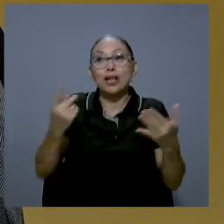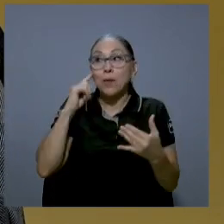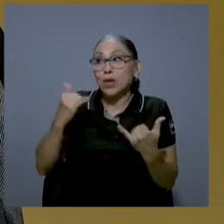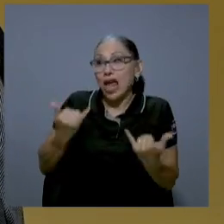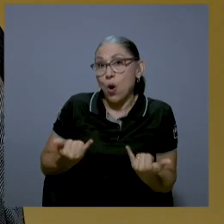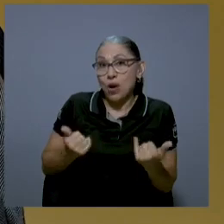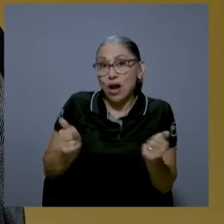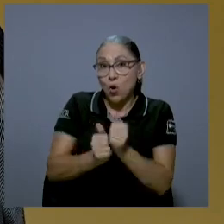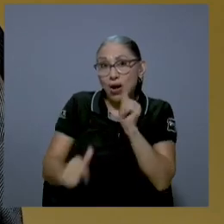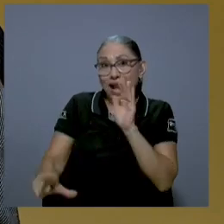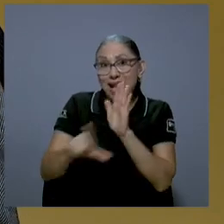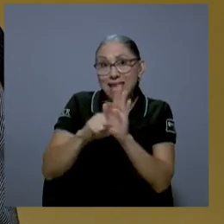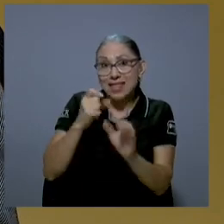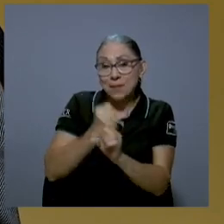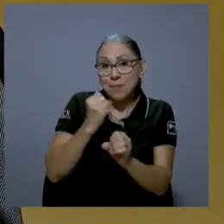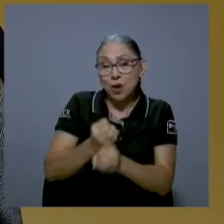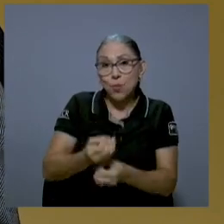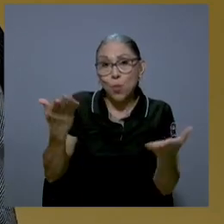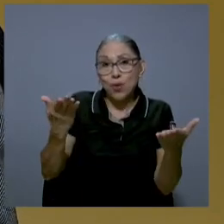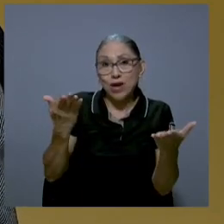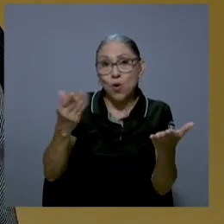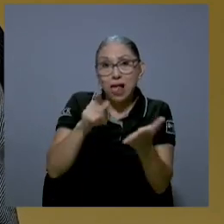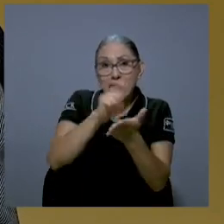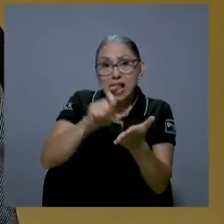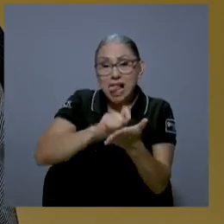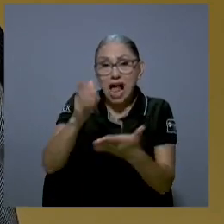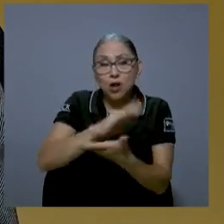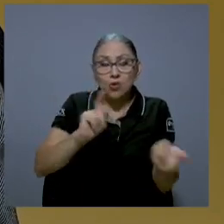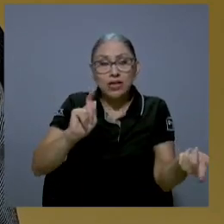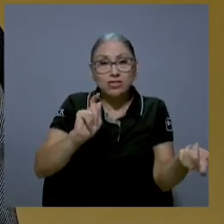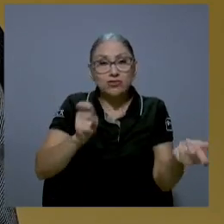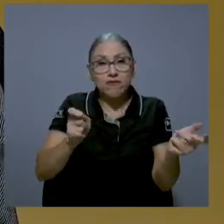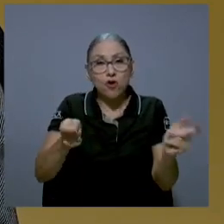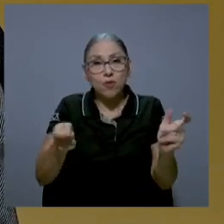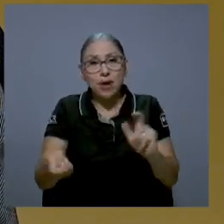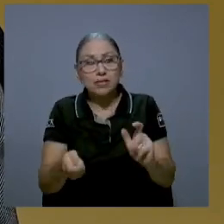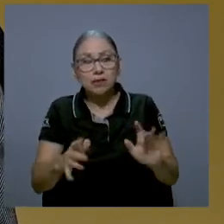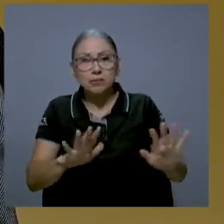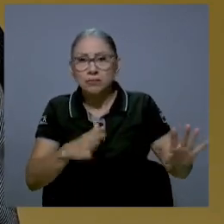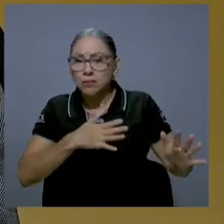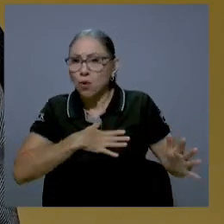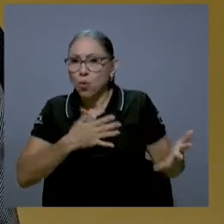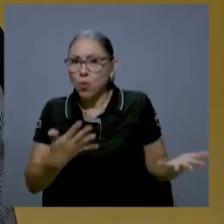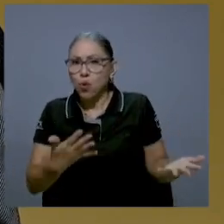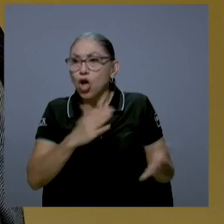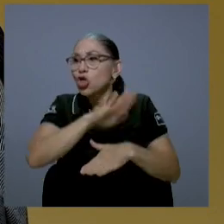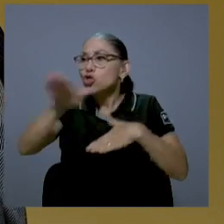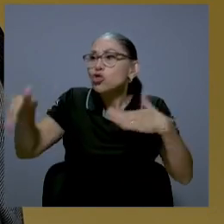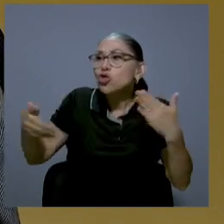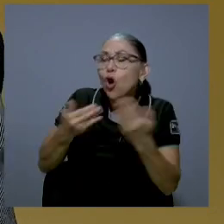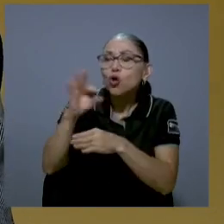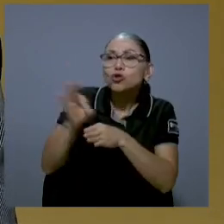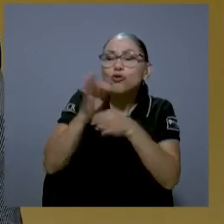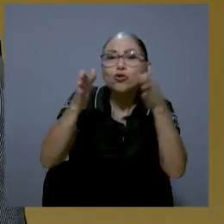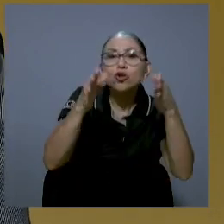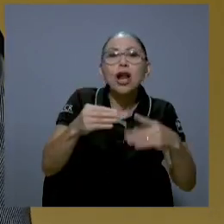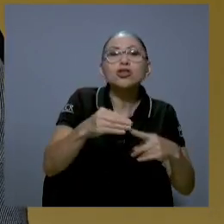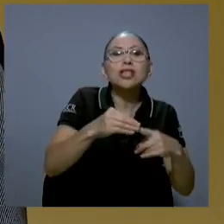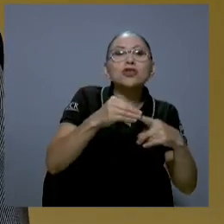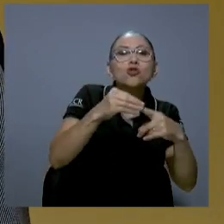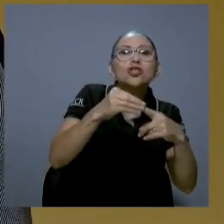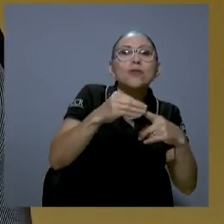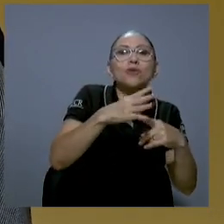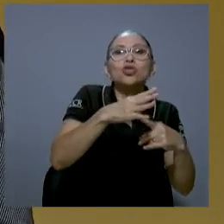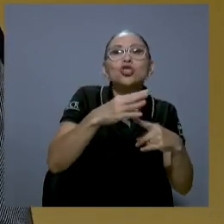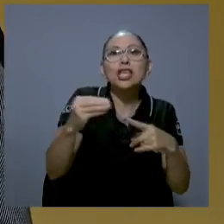unas reformas que es una barbaridad. Entonces, todos son funcionarios exclusivos y excluyentes, que es una barbaridad